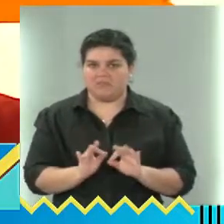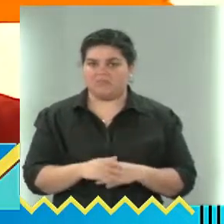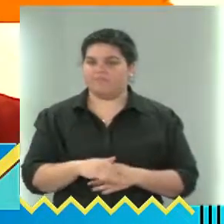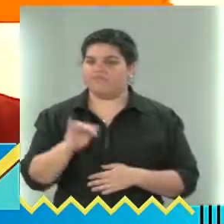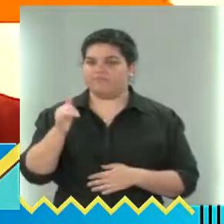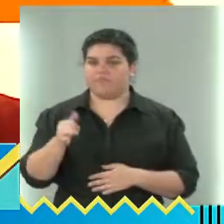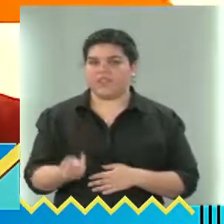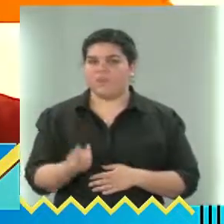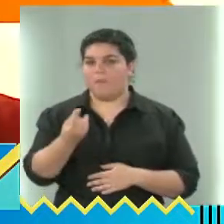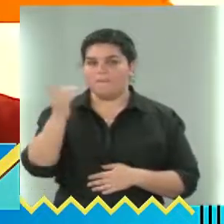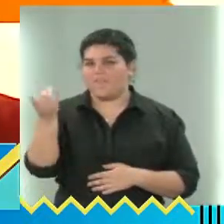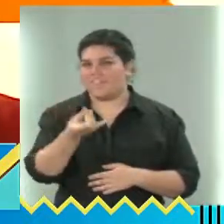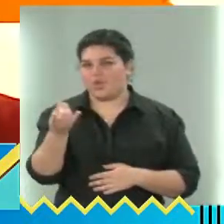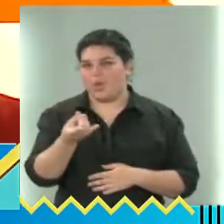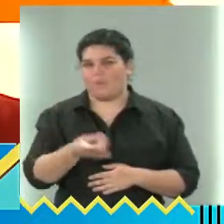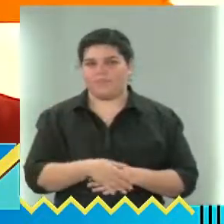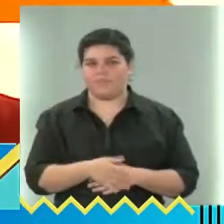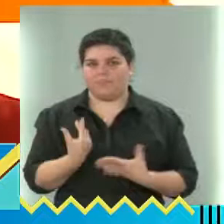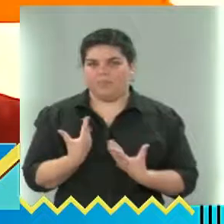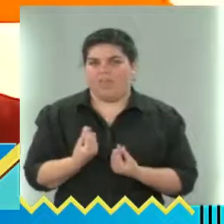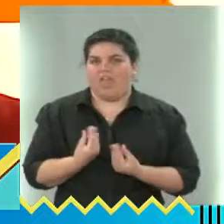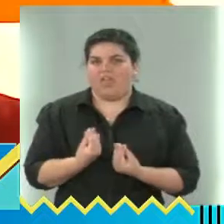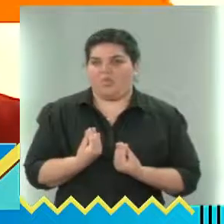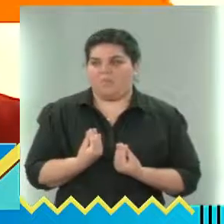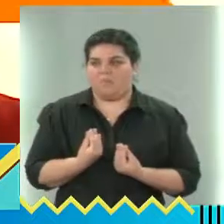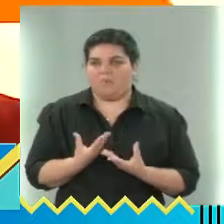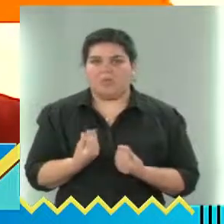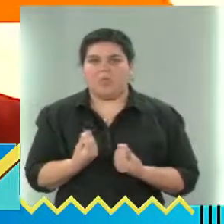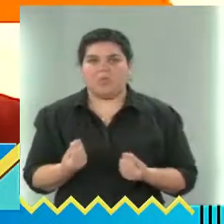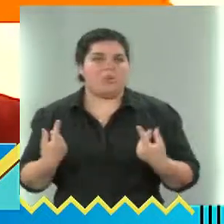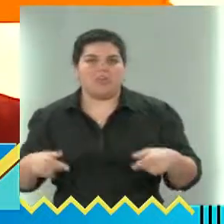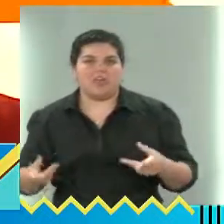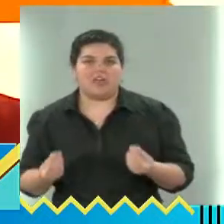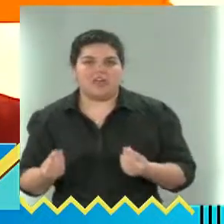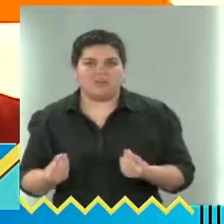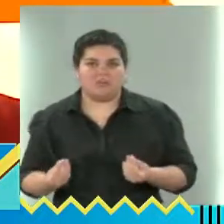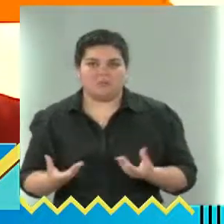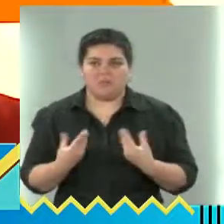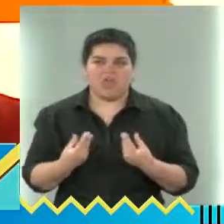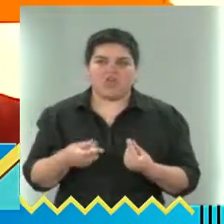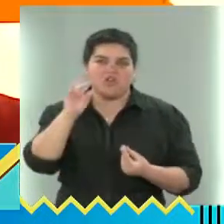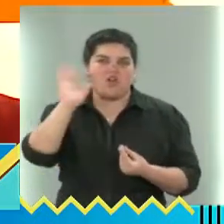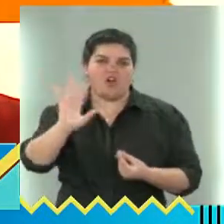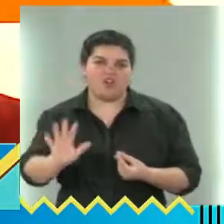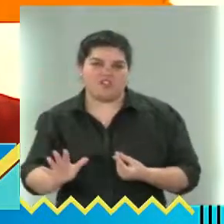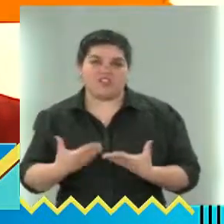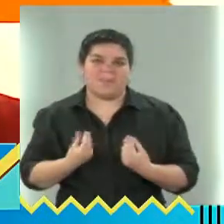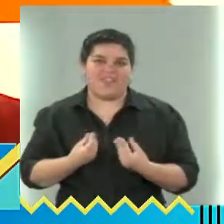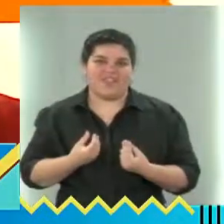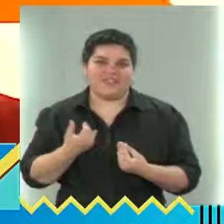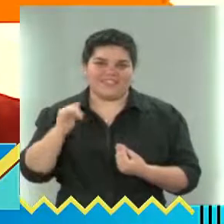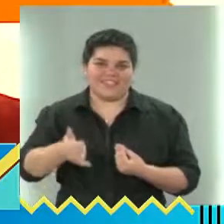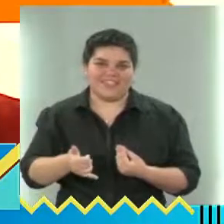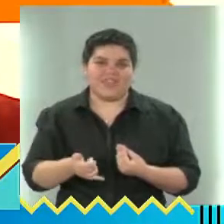de los mitos por ahí, que me va a pasar algo, porque el miedo es miedo a qué. Claro. Yo creo que un poco a lo desconocido también. invitamos a todos que se